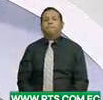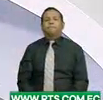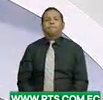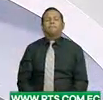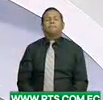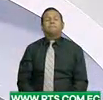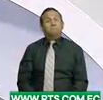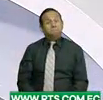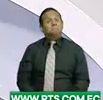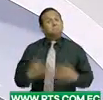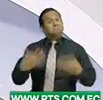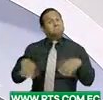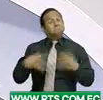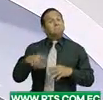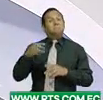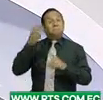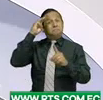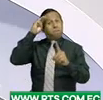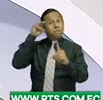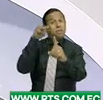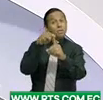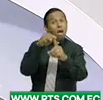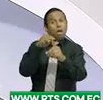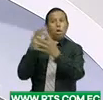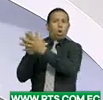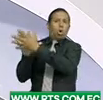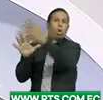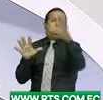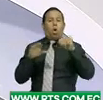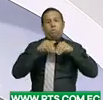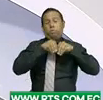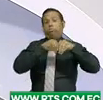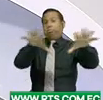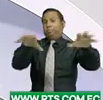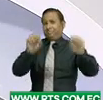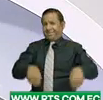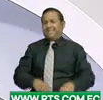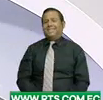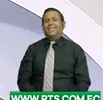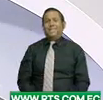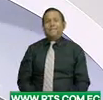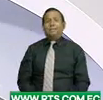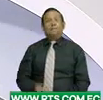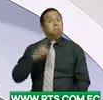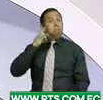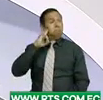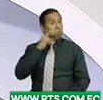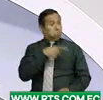Un grato mensaje que esperamos que también lo repliquen quienes están en casa viendo el informativo. Tan así noble finalizamos. Ese pequeño,